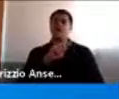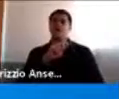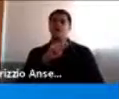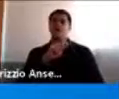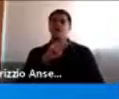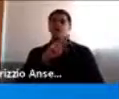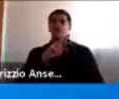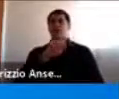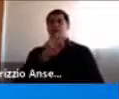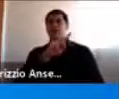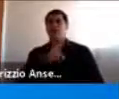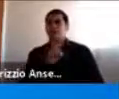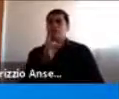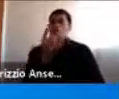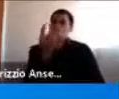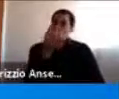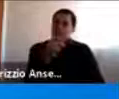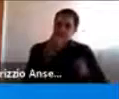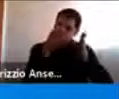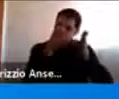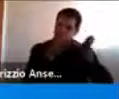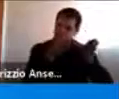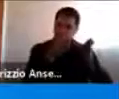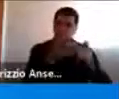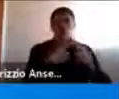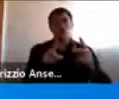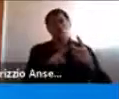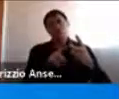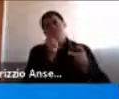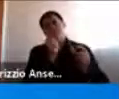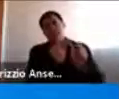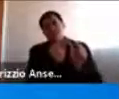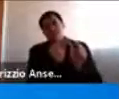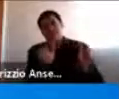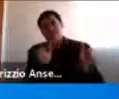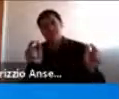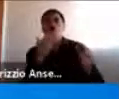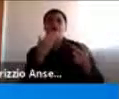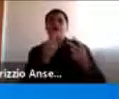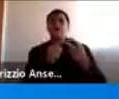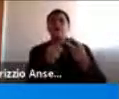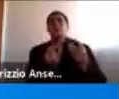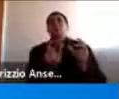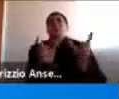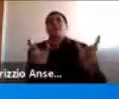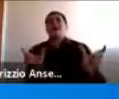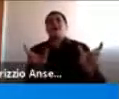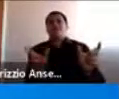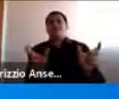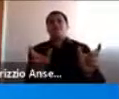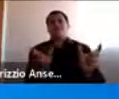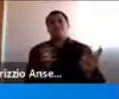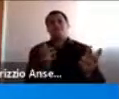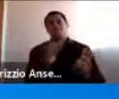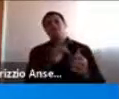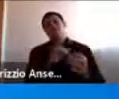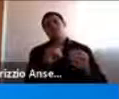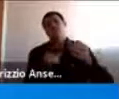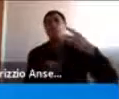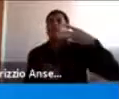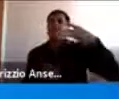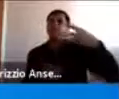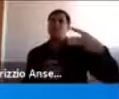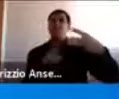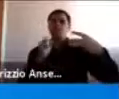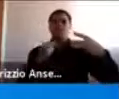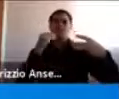solo a las letras acceda a sílabas o acceda a palabras o acceda a las tres entonces la caja que esté